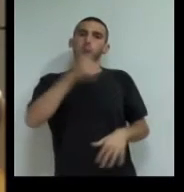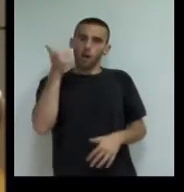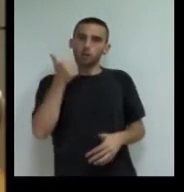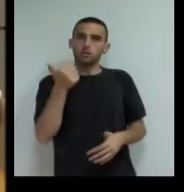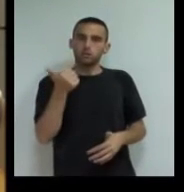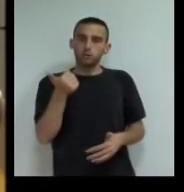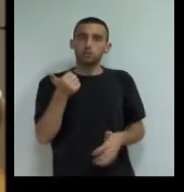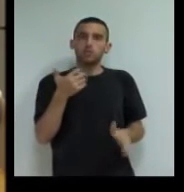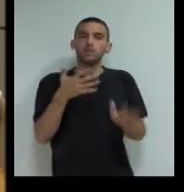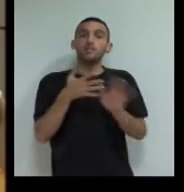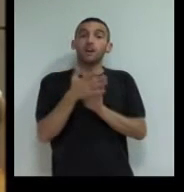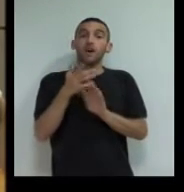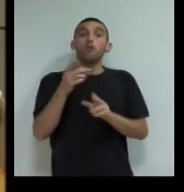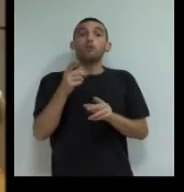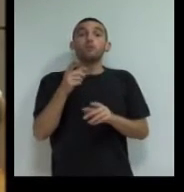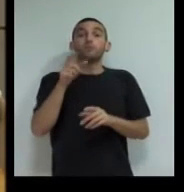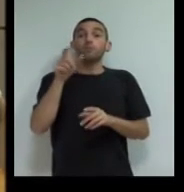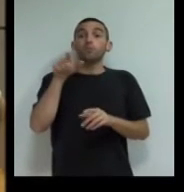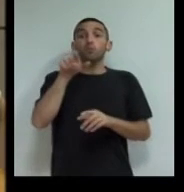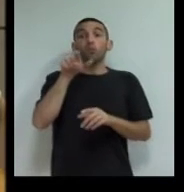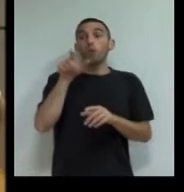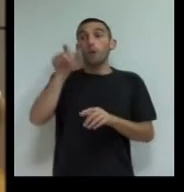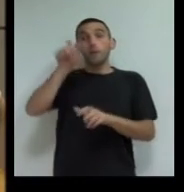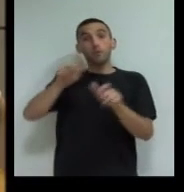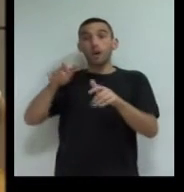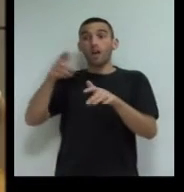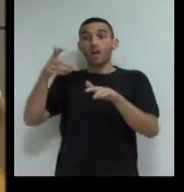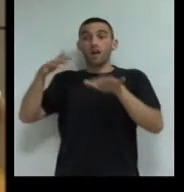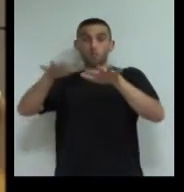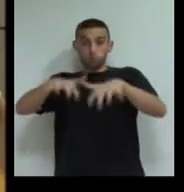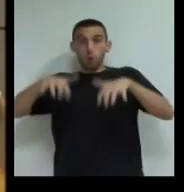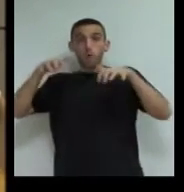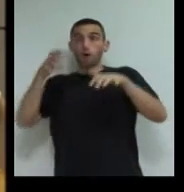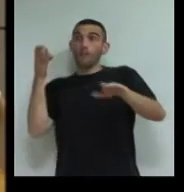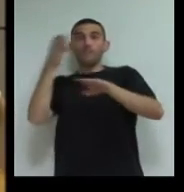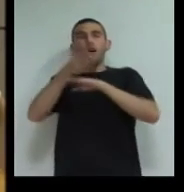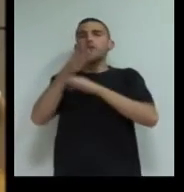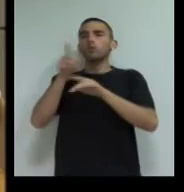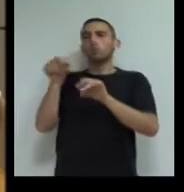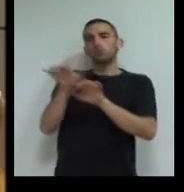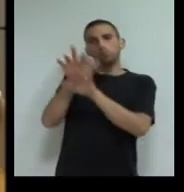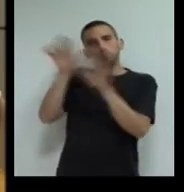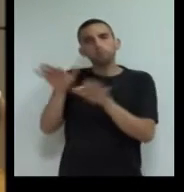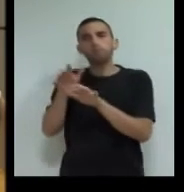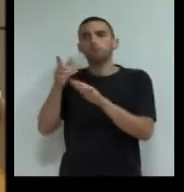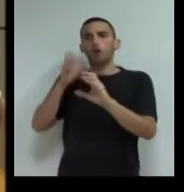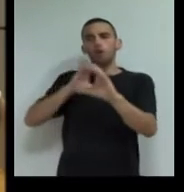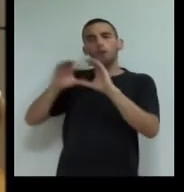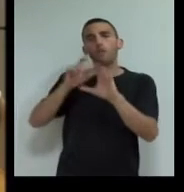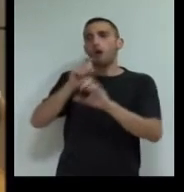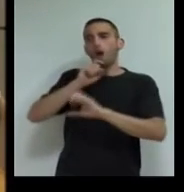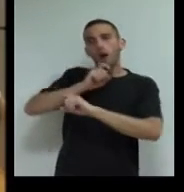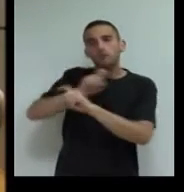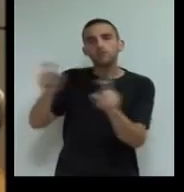convencional. Es decir, que si al público lo manejas, te diriges, le comunicas, nosotros hacemos una labor ingente de comunicación vía redes, lo mismo que